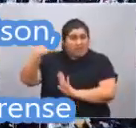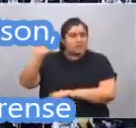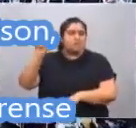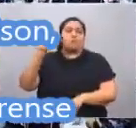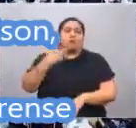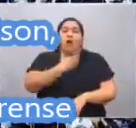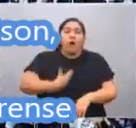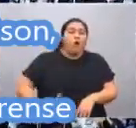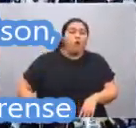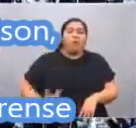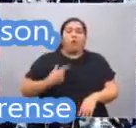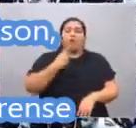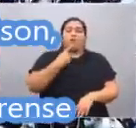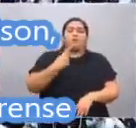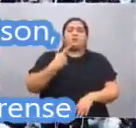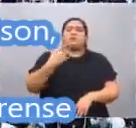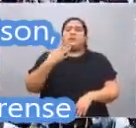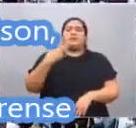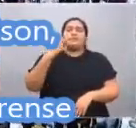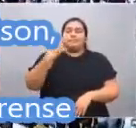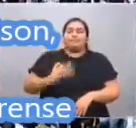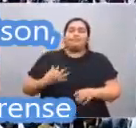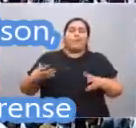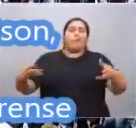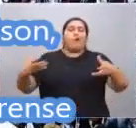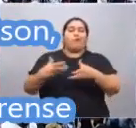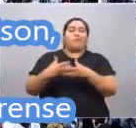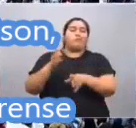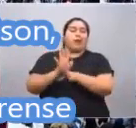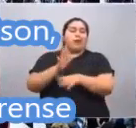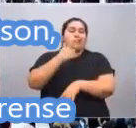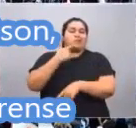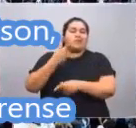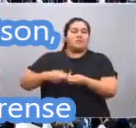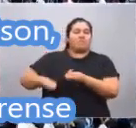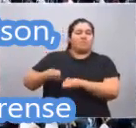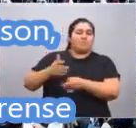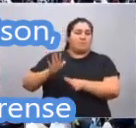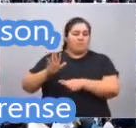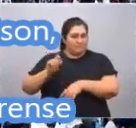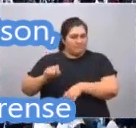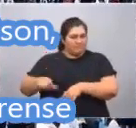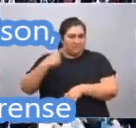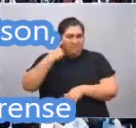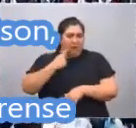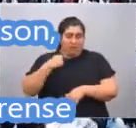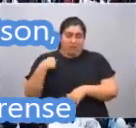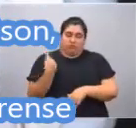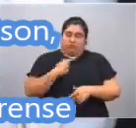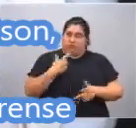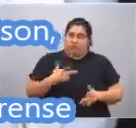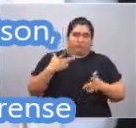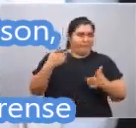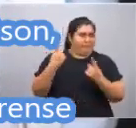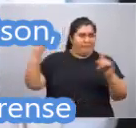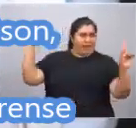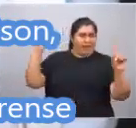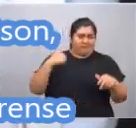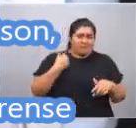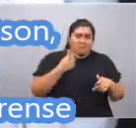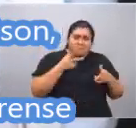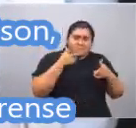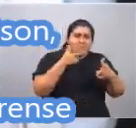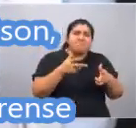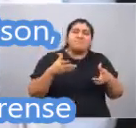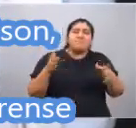el Estado es una organización criminal. Nosotros venimos a decir que criminal